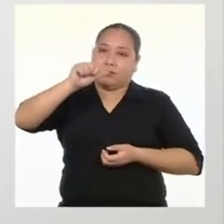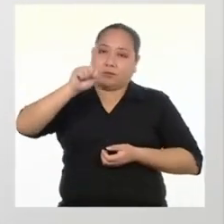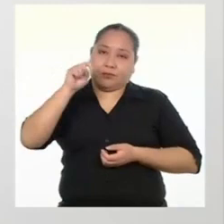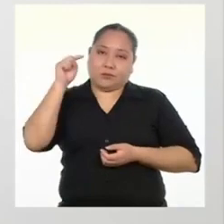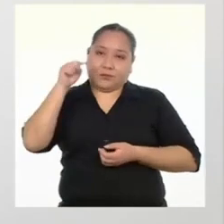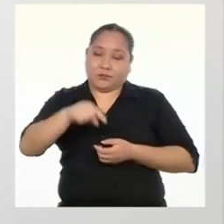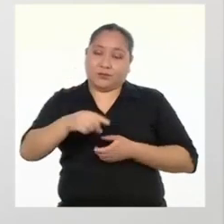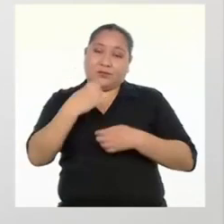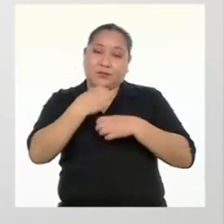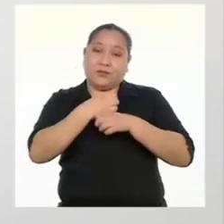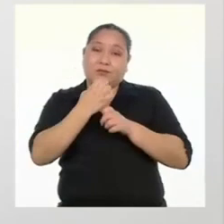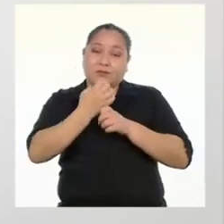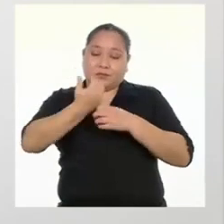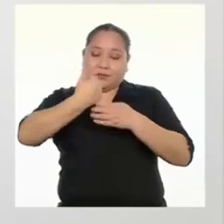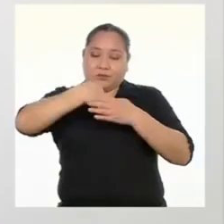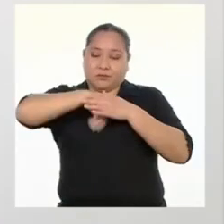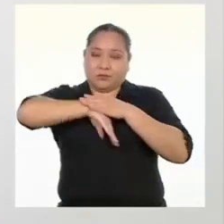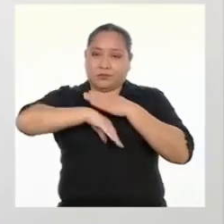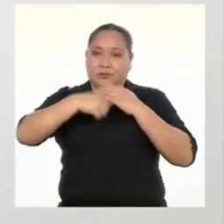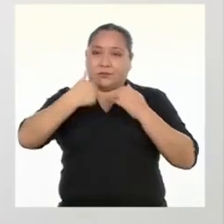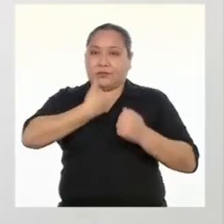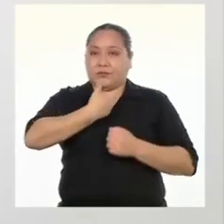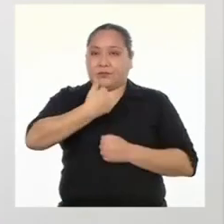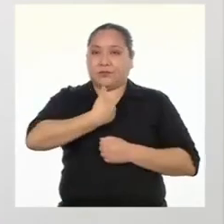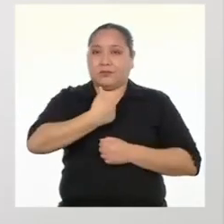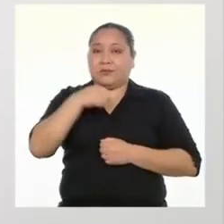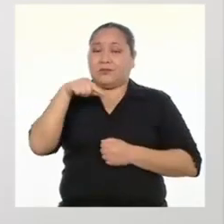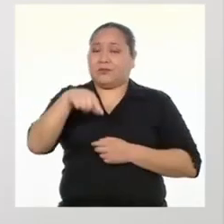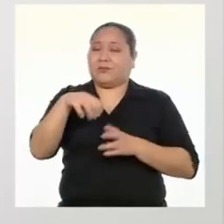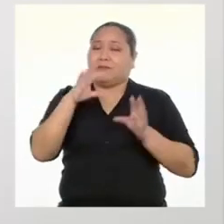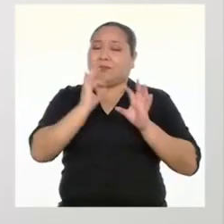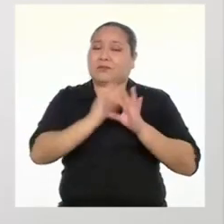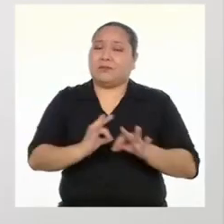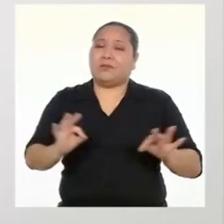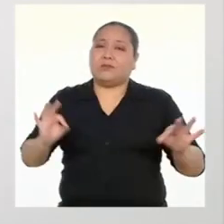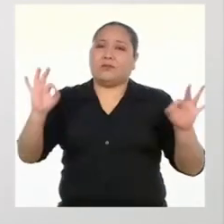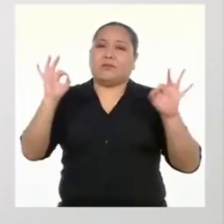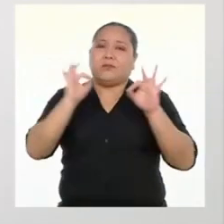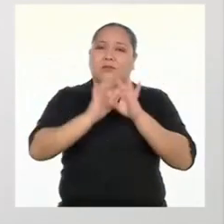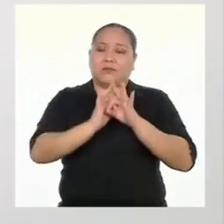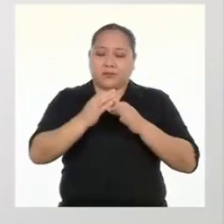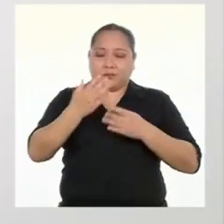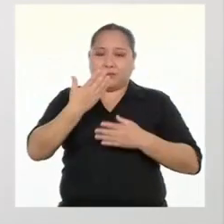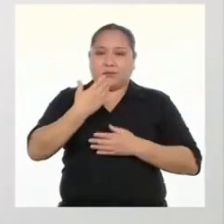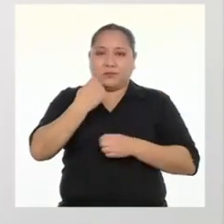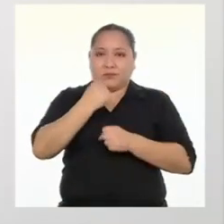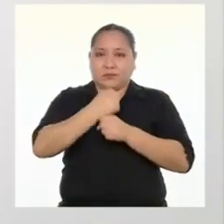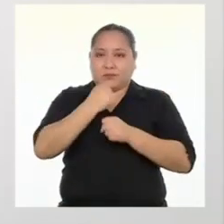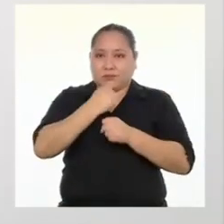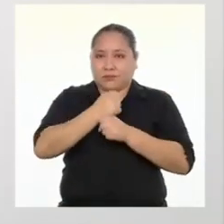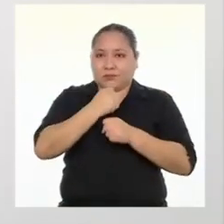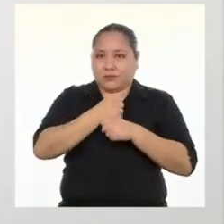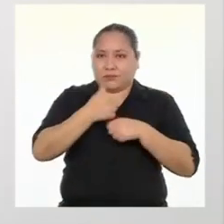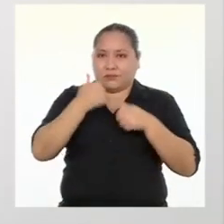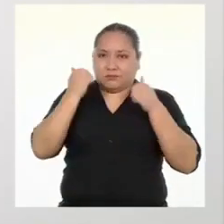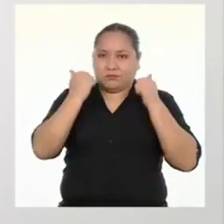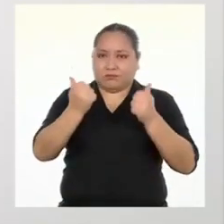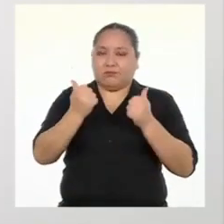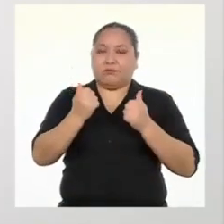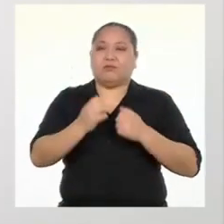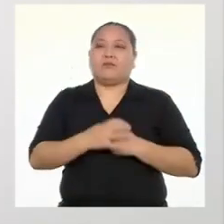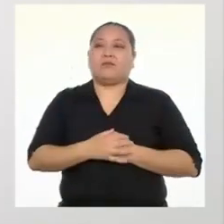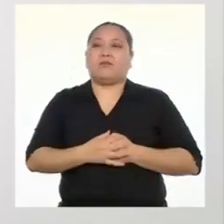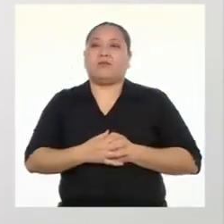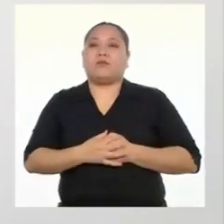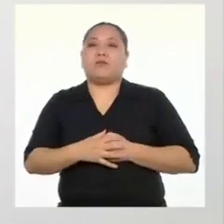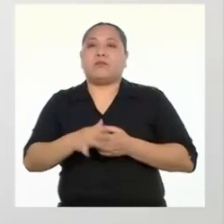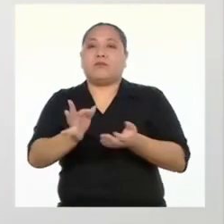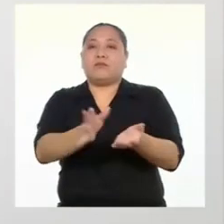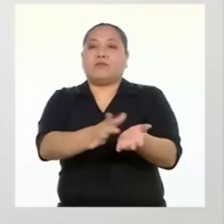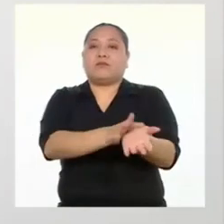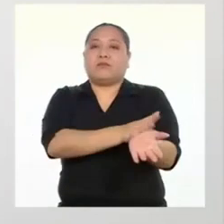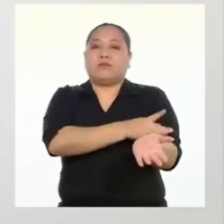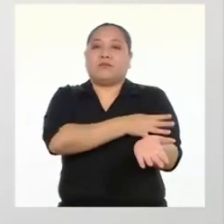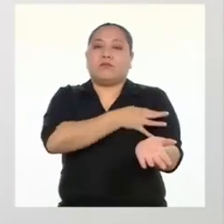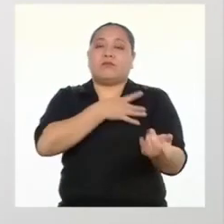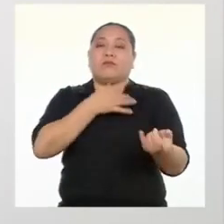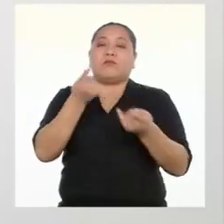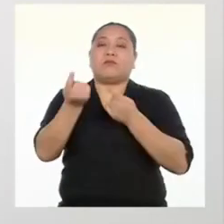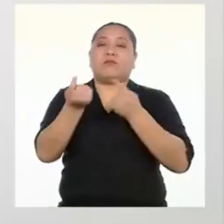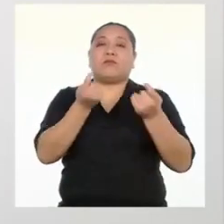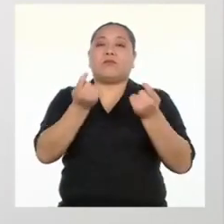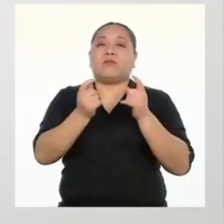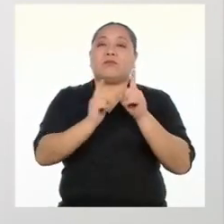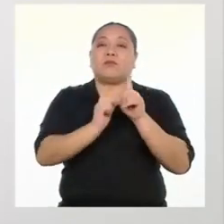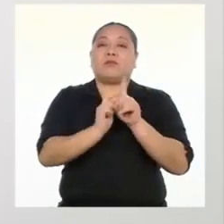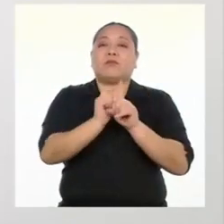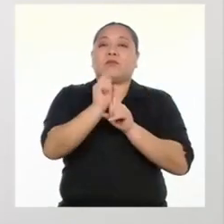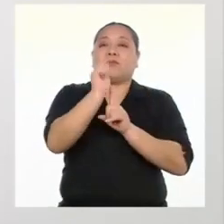cuerpo, que son muy importantes para que nuestro organismo funcione correctamente. El sistema circulatorio también regula la